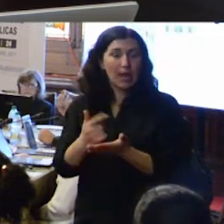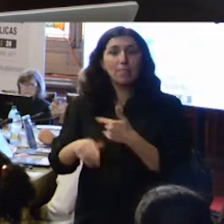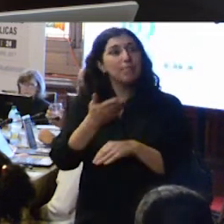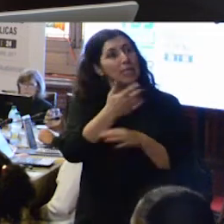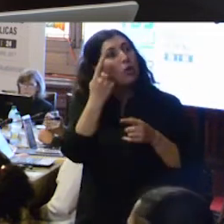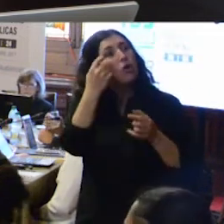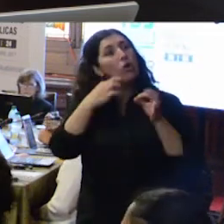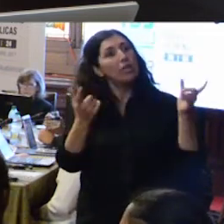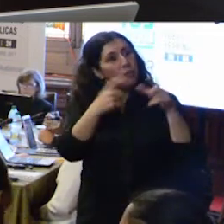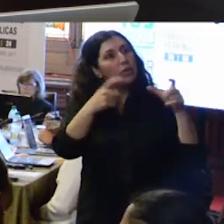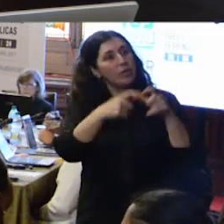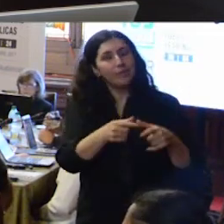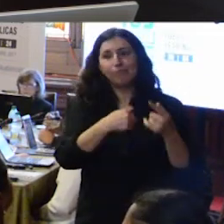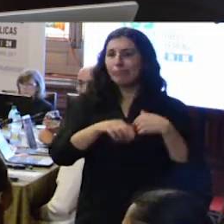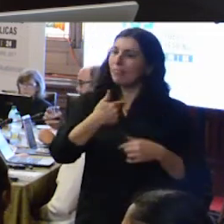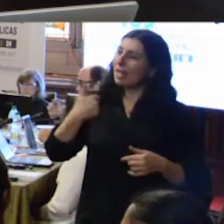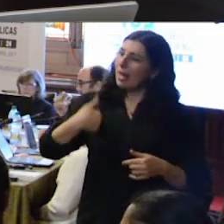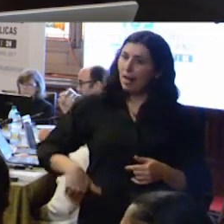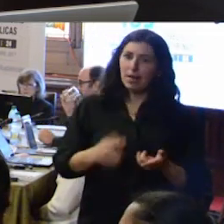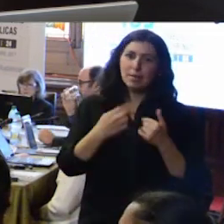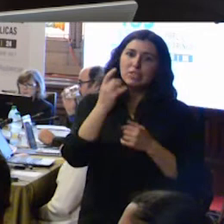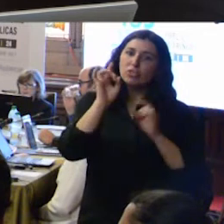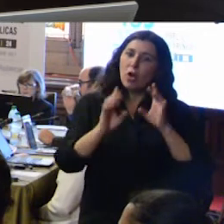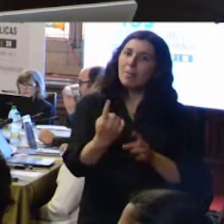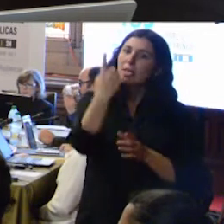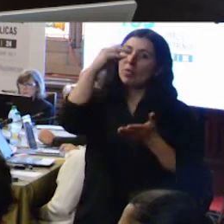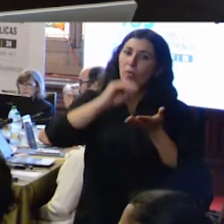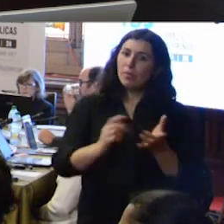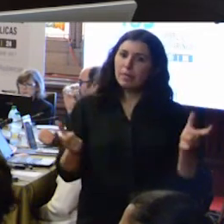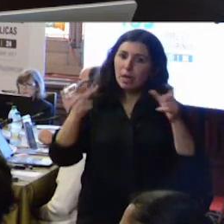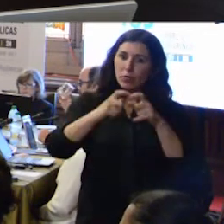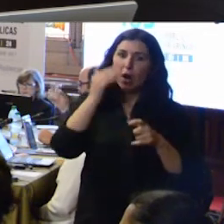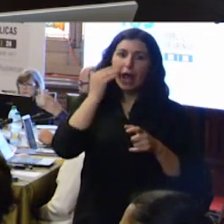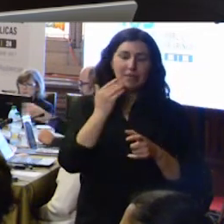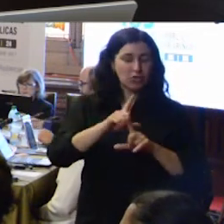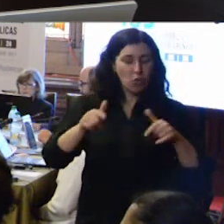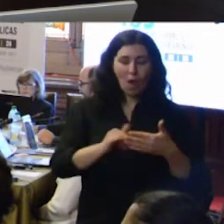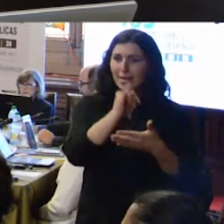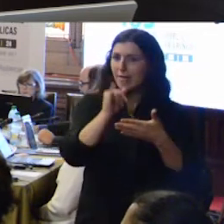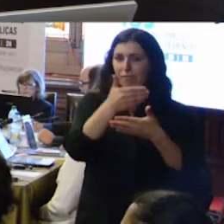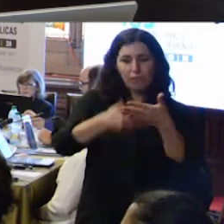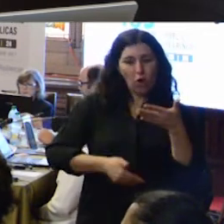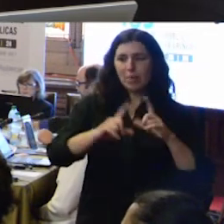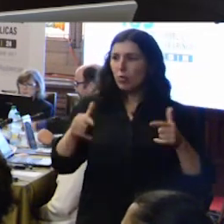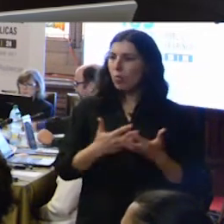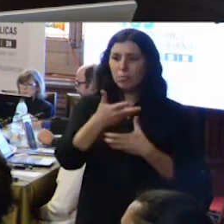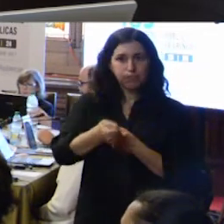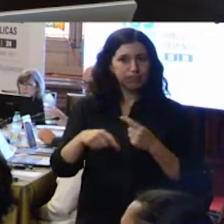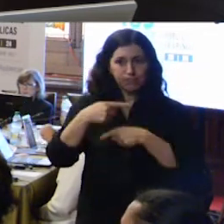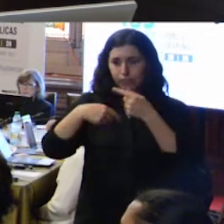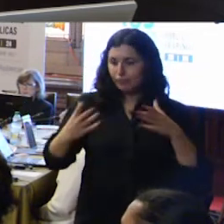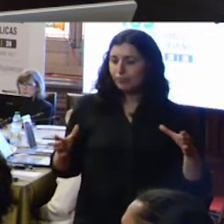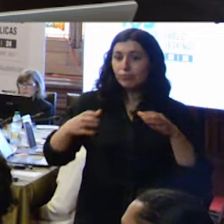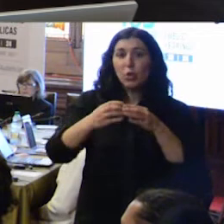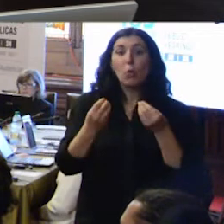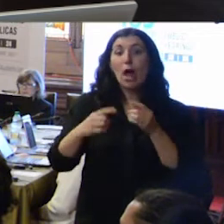en abril pasado y una gira a la comunidad de Pedro González. No hay informe, no hay seguimiento, ni fecha de cuándo